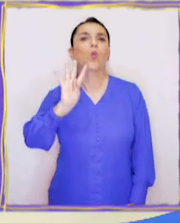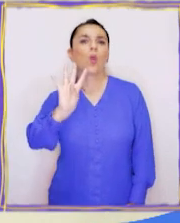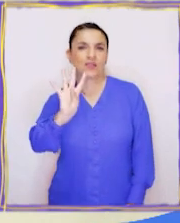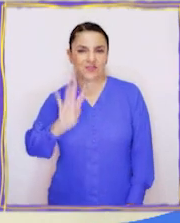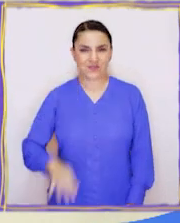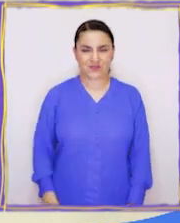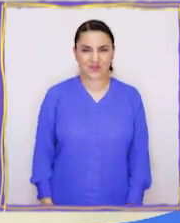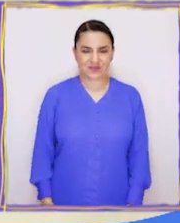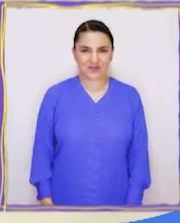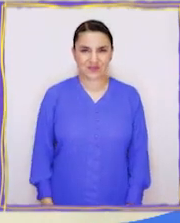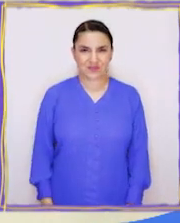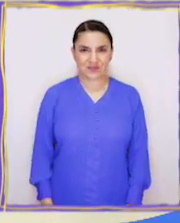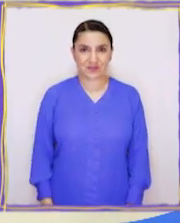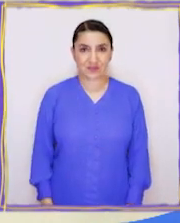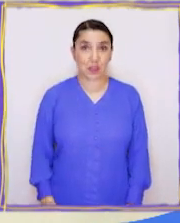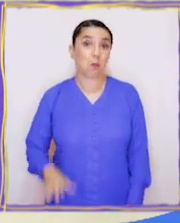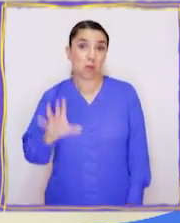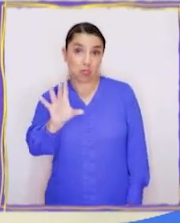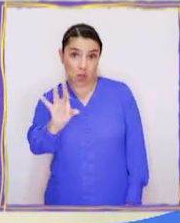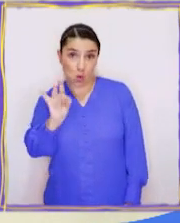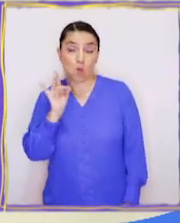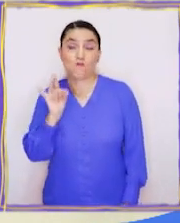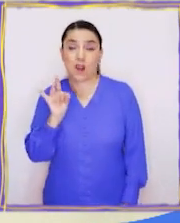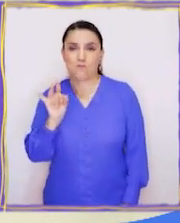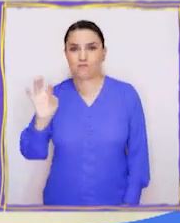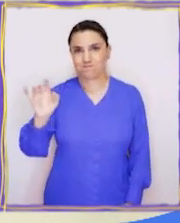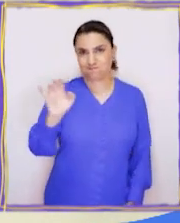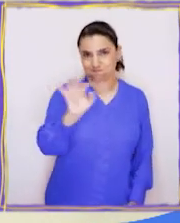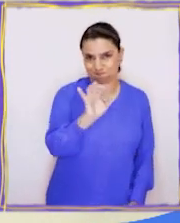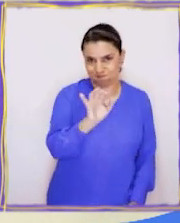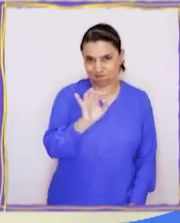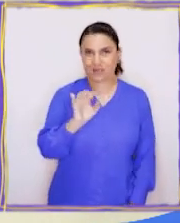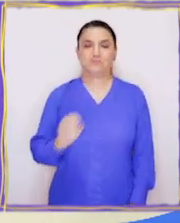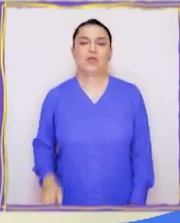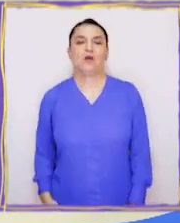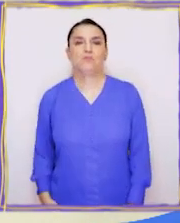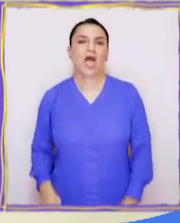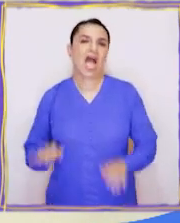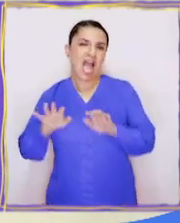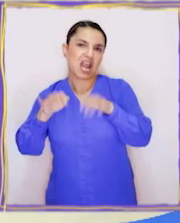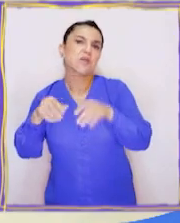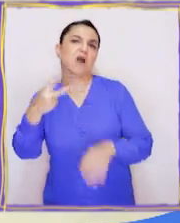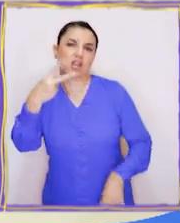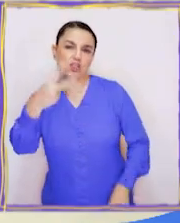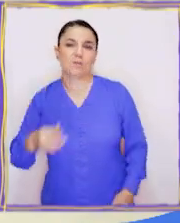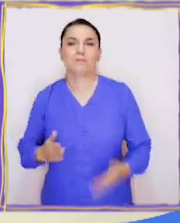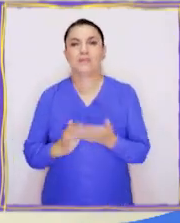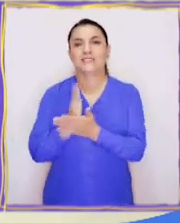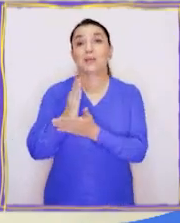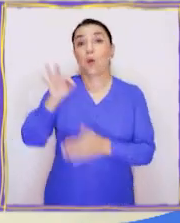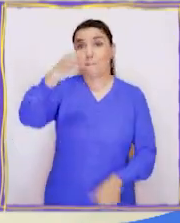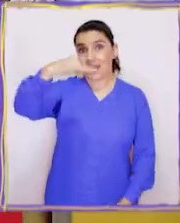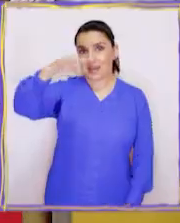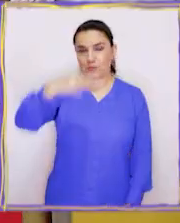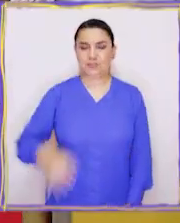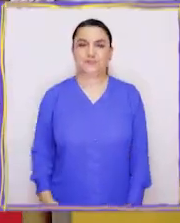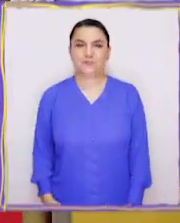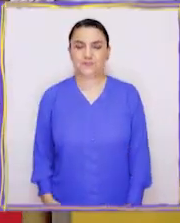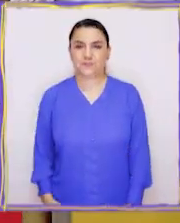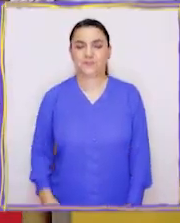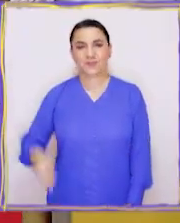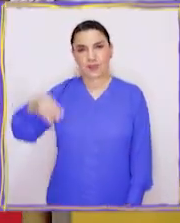4 letras. Descubrámoslo diciendo los sonidos de estos animales. Comencemos con mariposa.